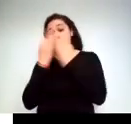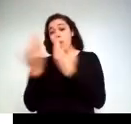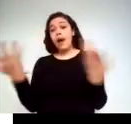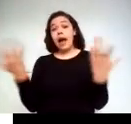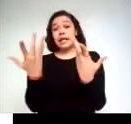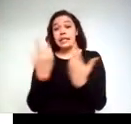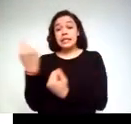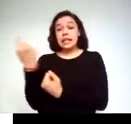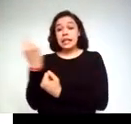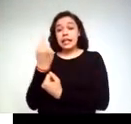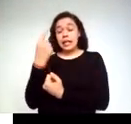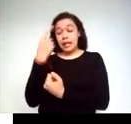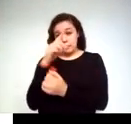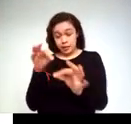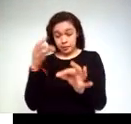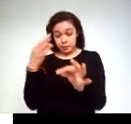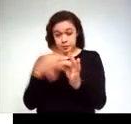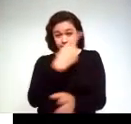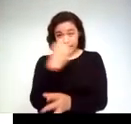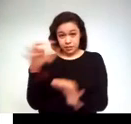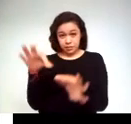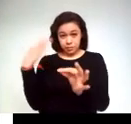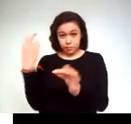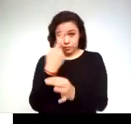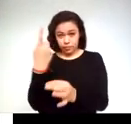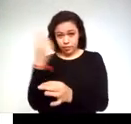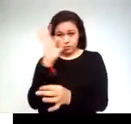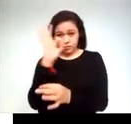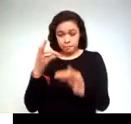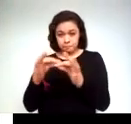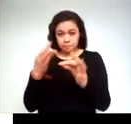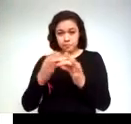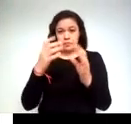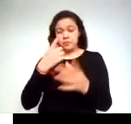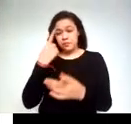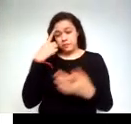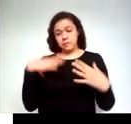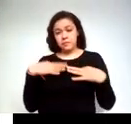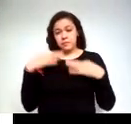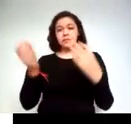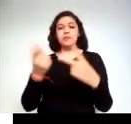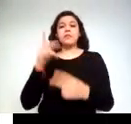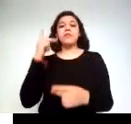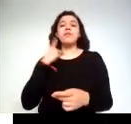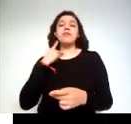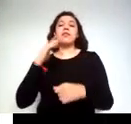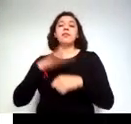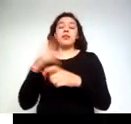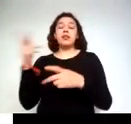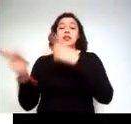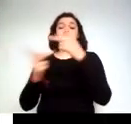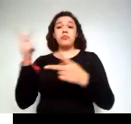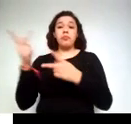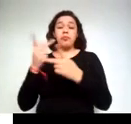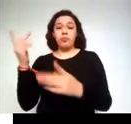cumplir la normatividad al 100%, la creación de la política, la identificación, hablaremos más a detalle de los cuestionarios, la creación